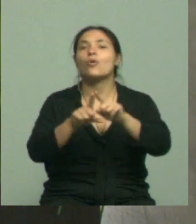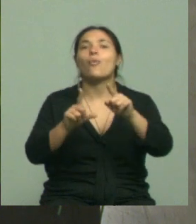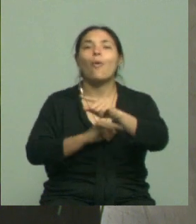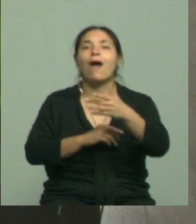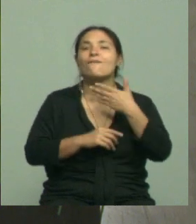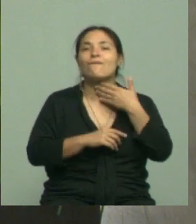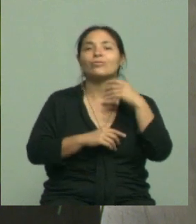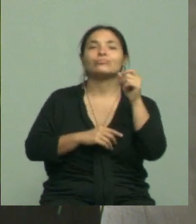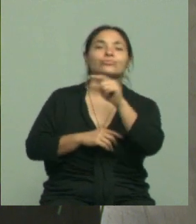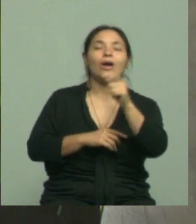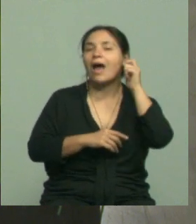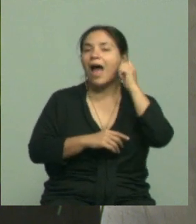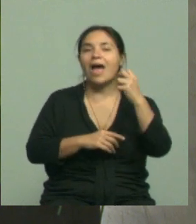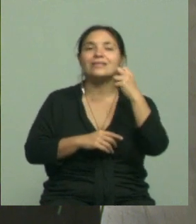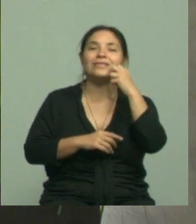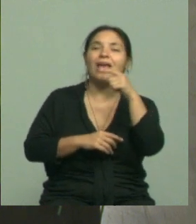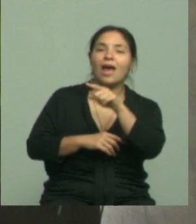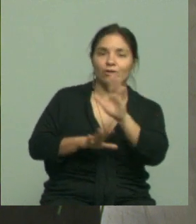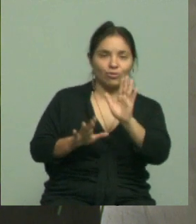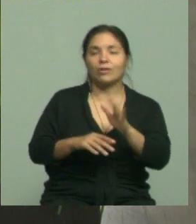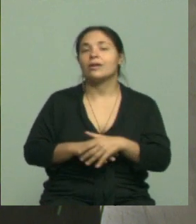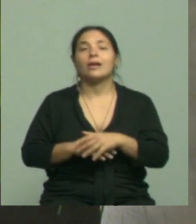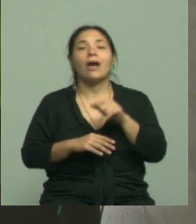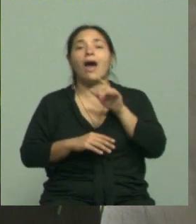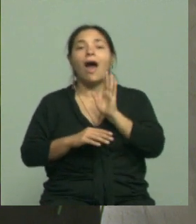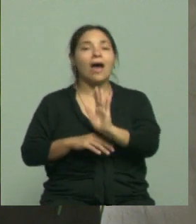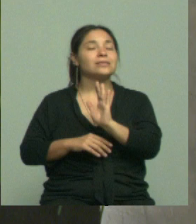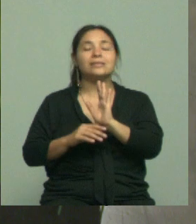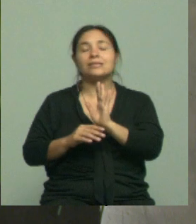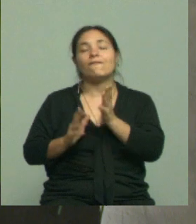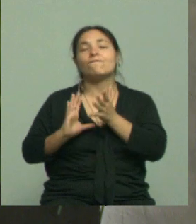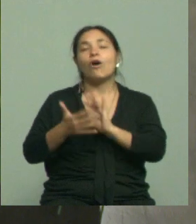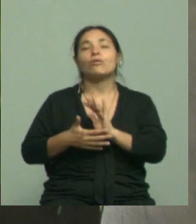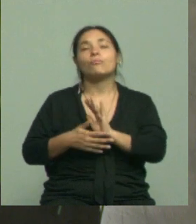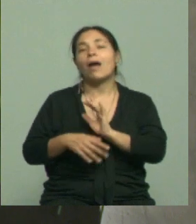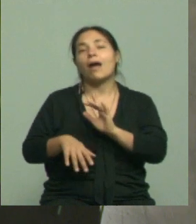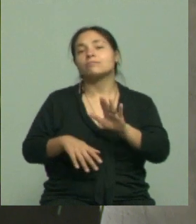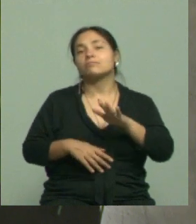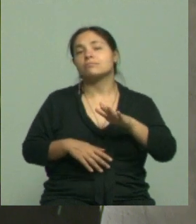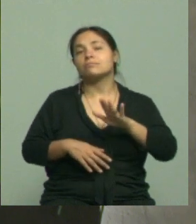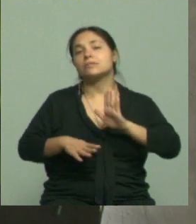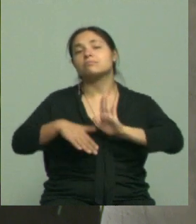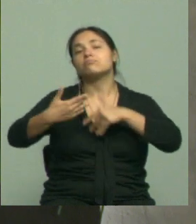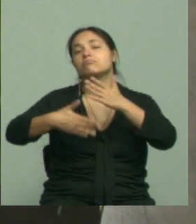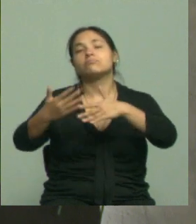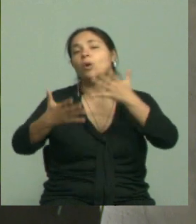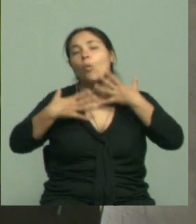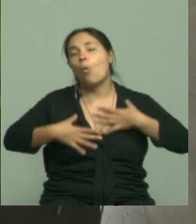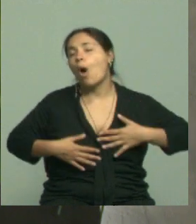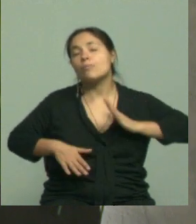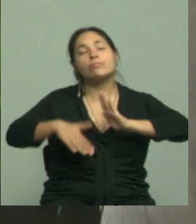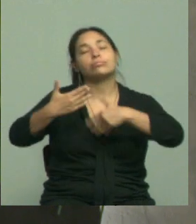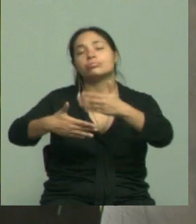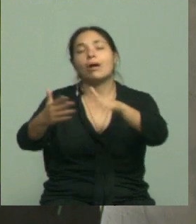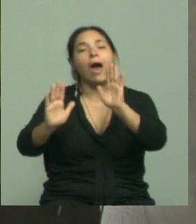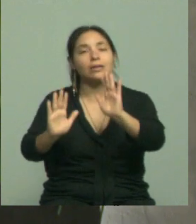bien lo tomamos como un fenómeno biológico, en muchos casos a la persona